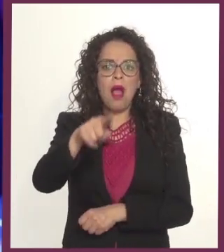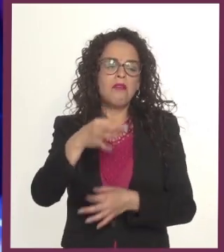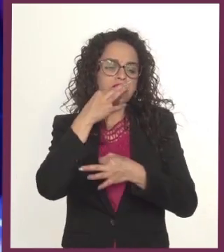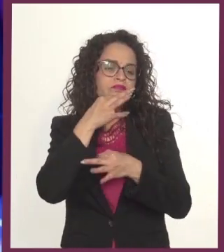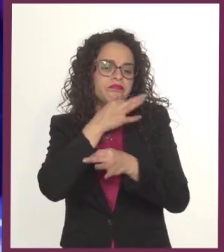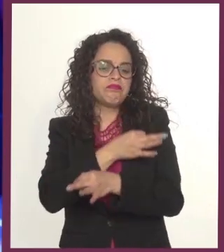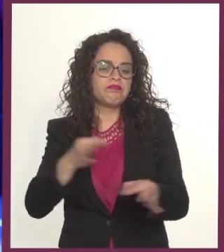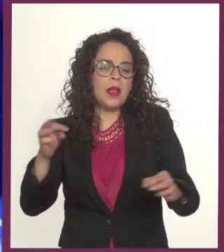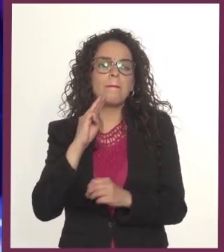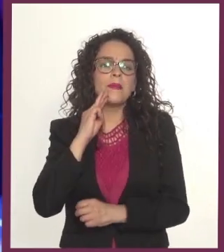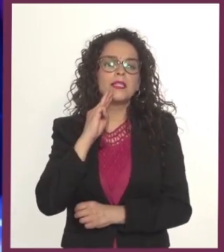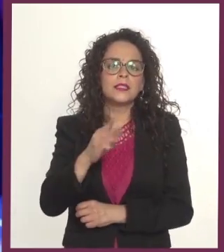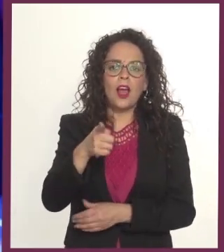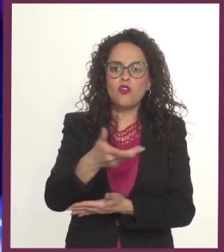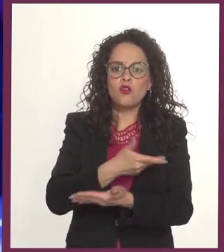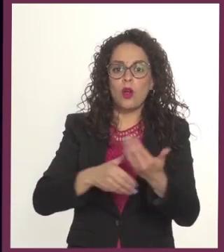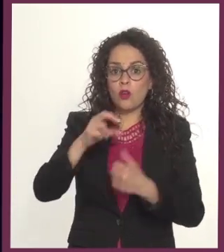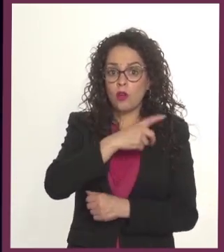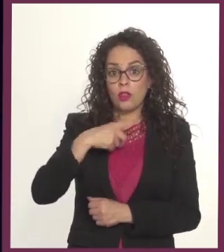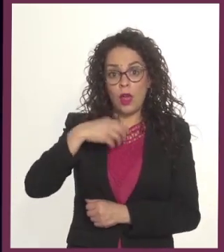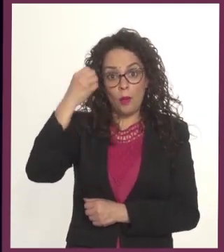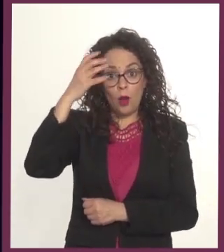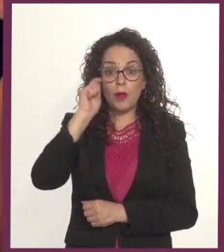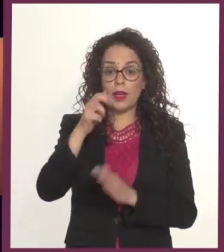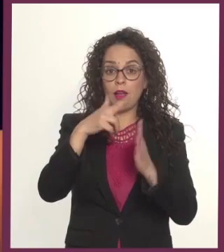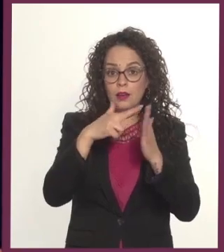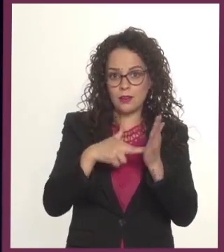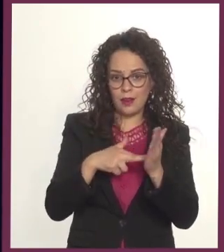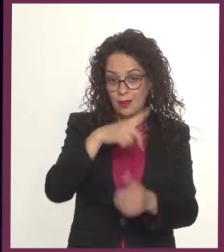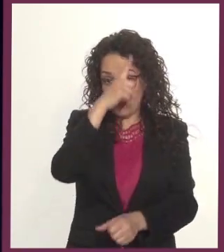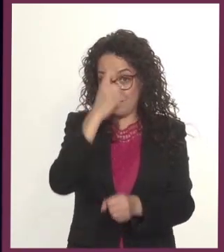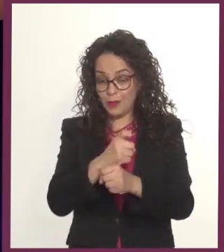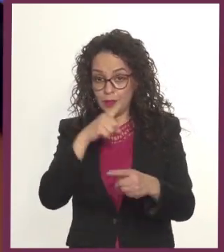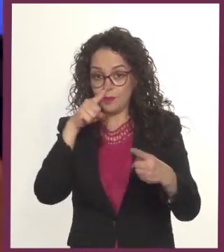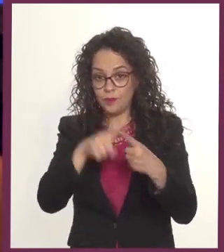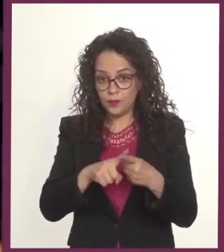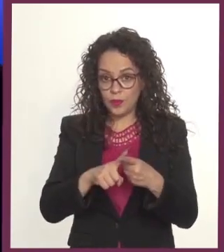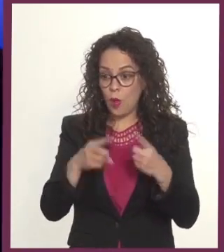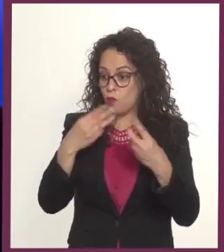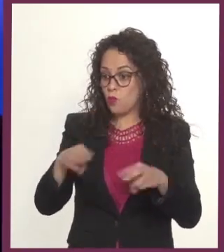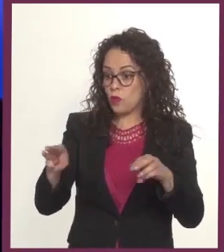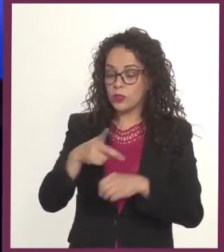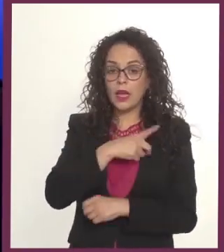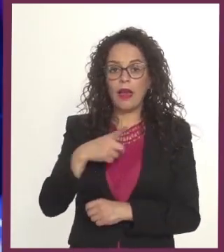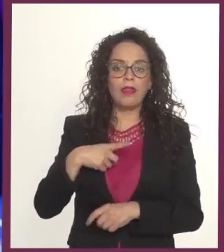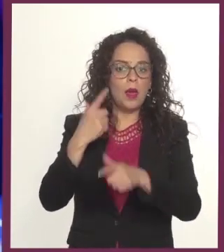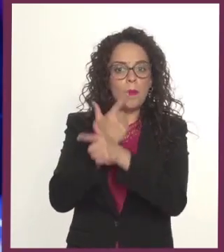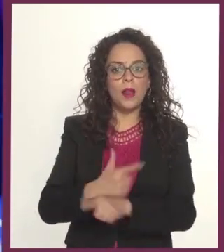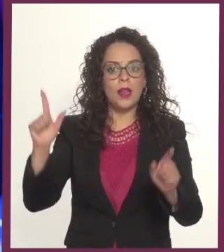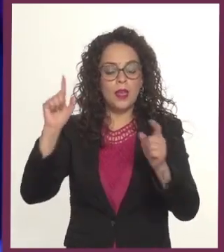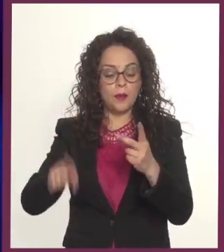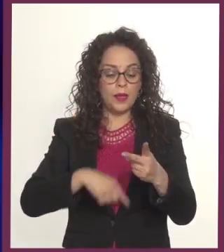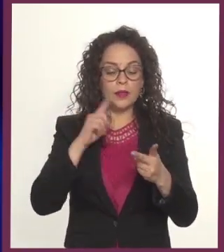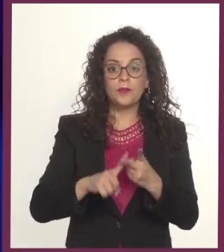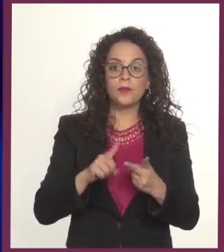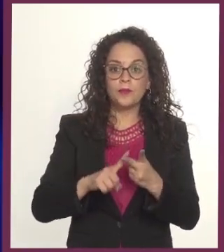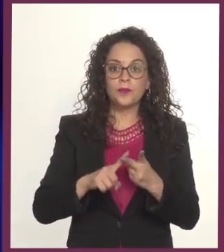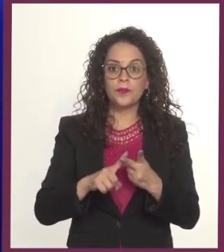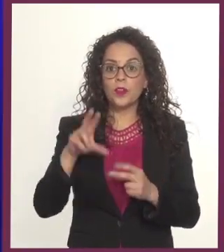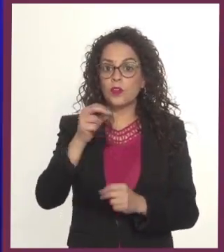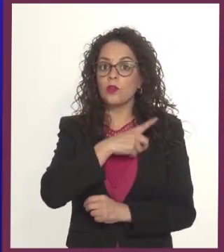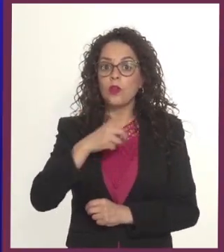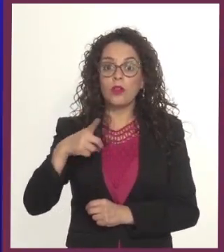que lo más importante es el mensaje que quieras compartir y no olvides las reglas. 1. La base musical tiene que ser de uso